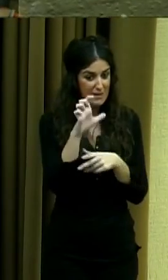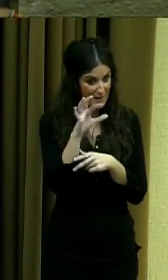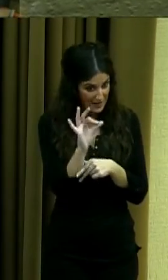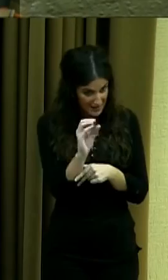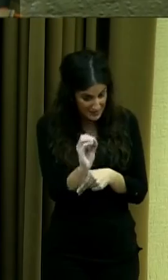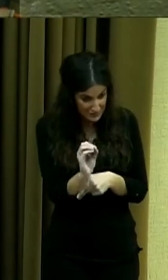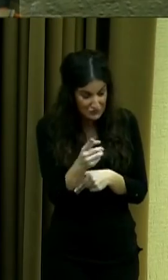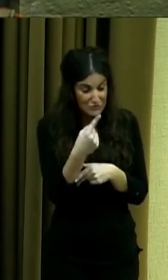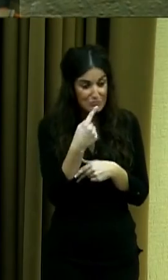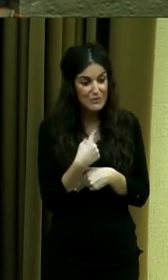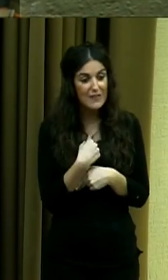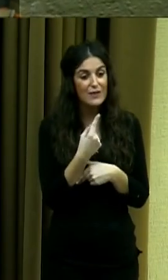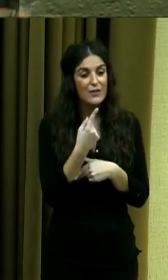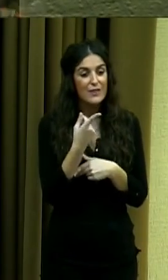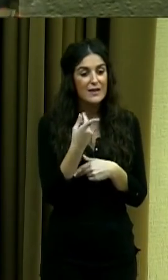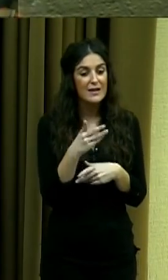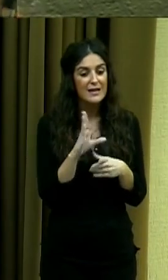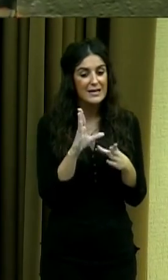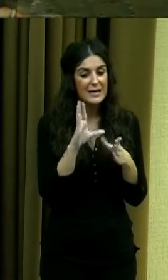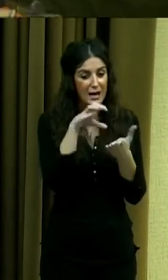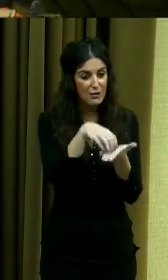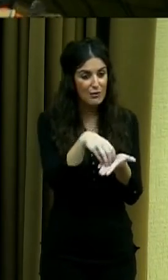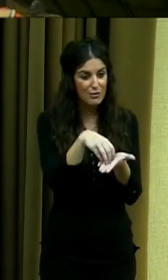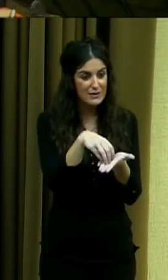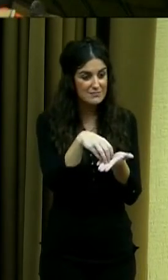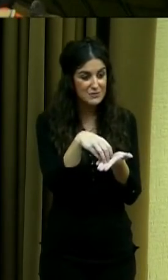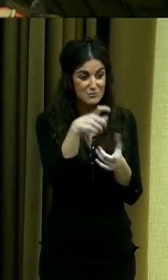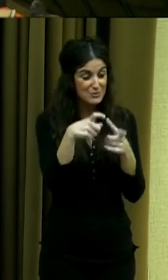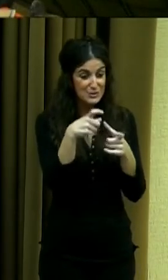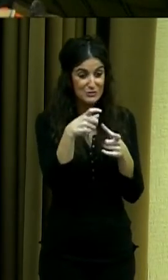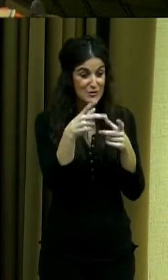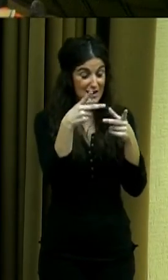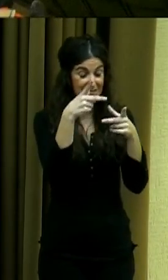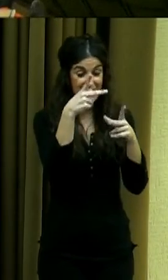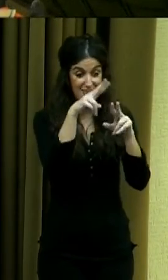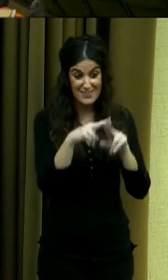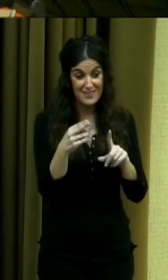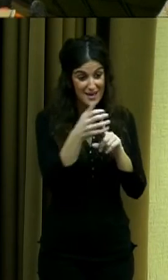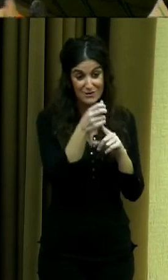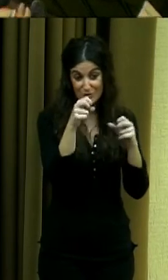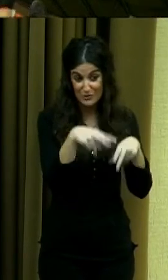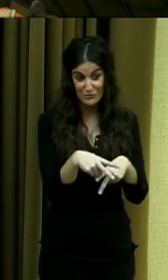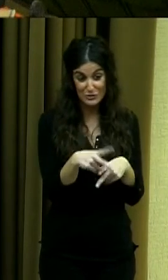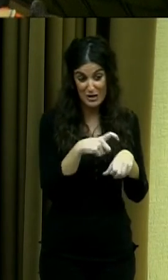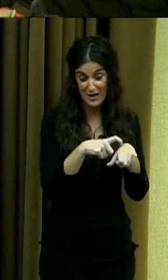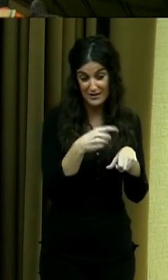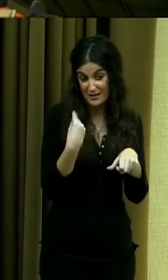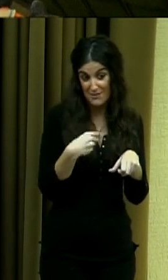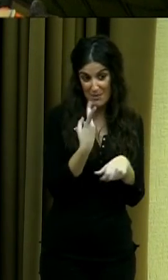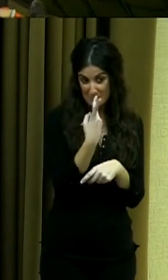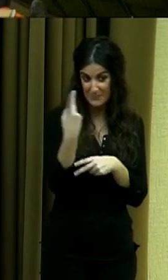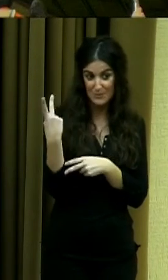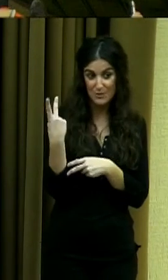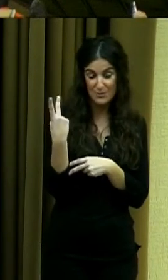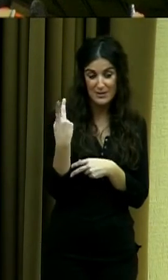me dicen que llegan a los centros sin diagnosticar y pues con las características que ya hemos estado viendo, que